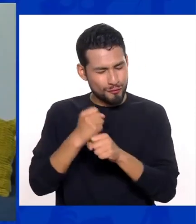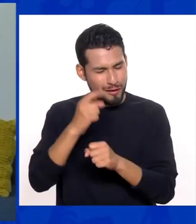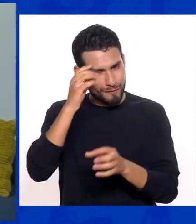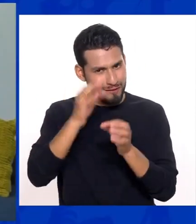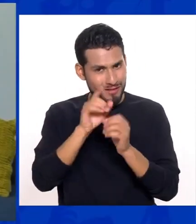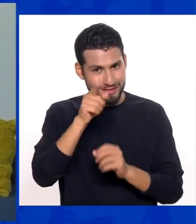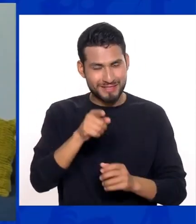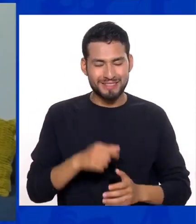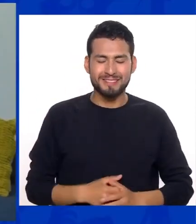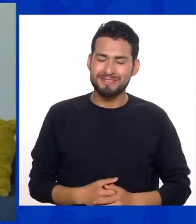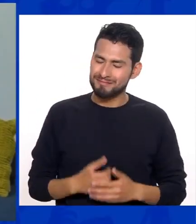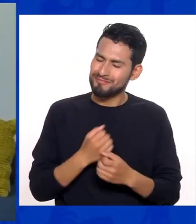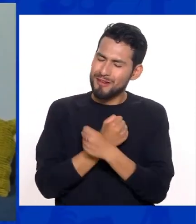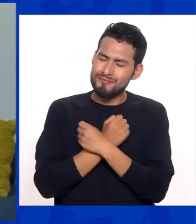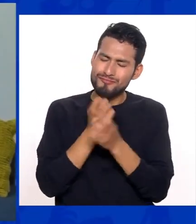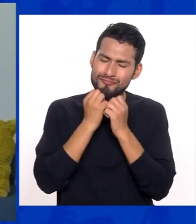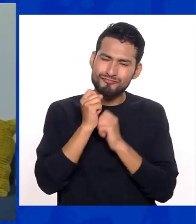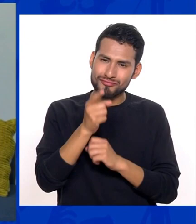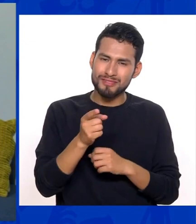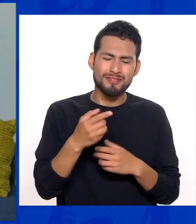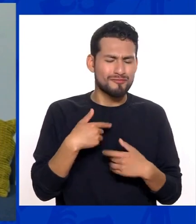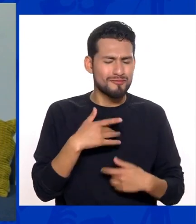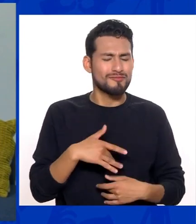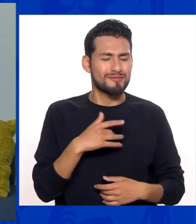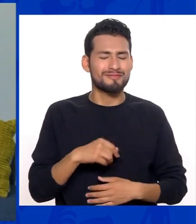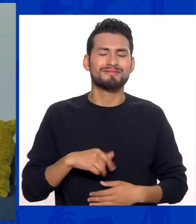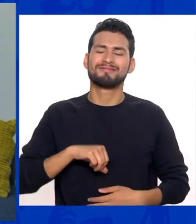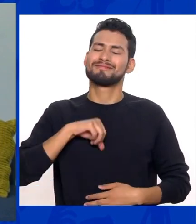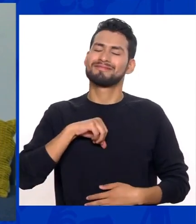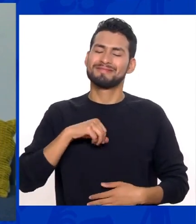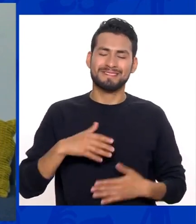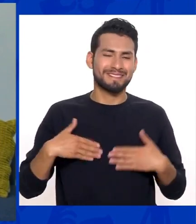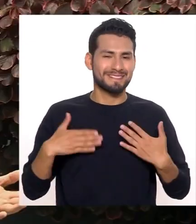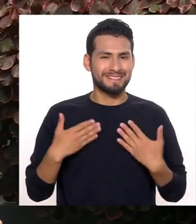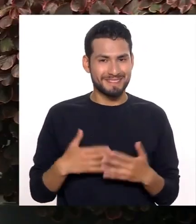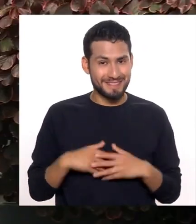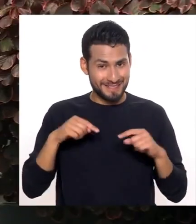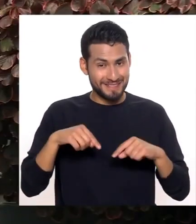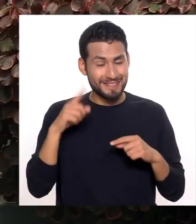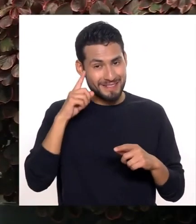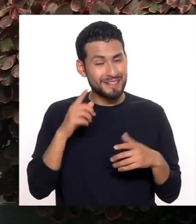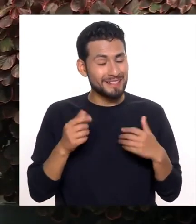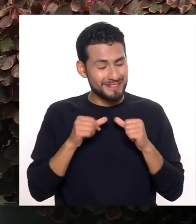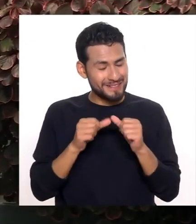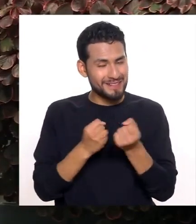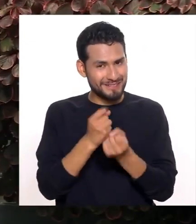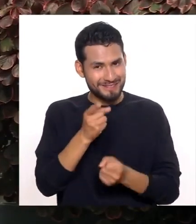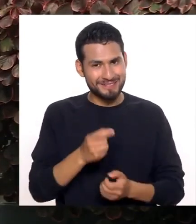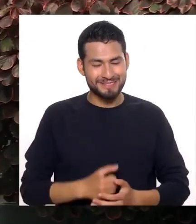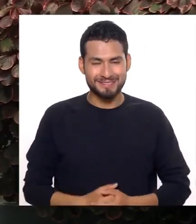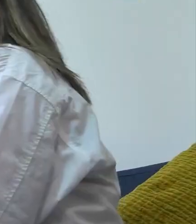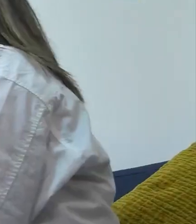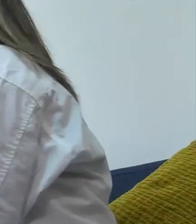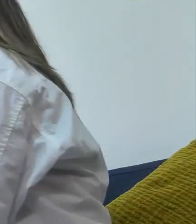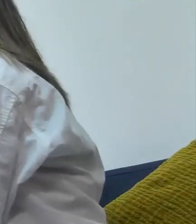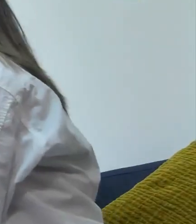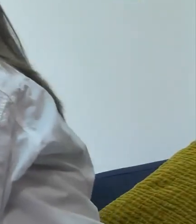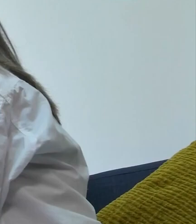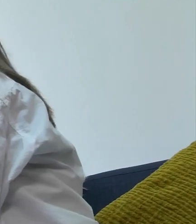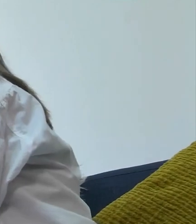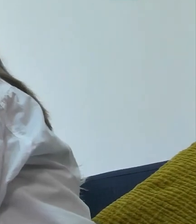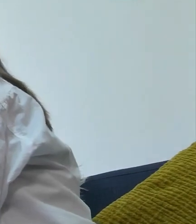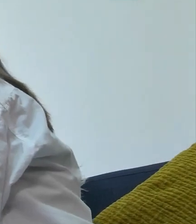tenemos mucha fe en ti. Te queremos mucho y nos hace sentir muy orgullosas. Aquí estamos para seguir apoyándote.